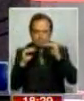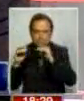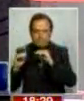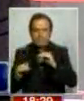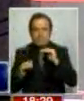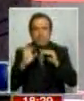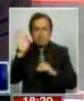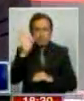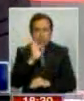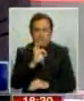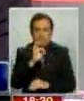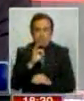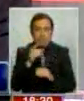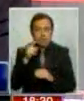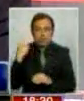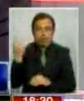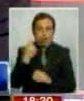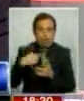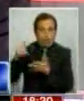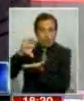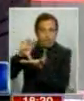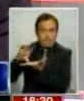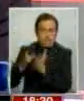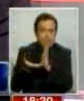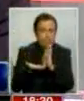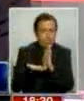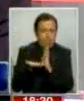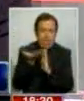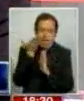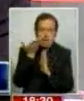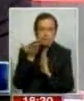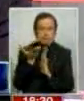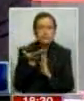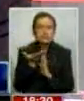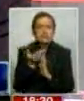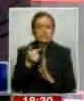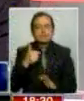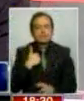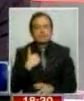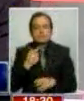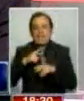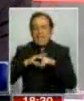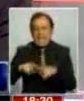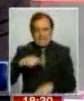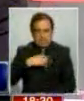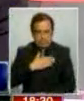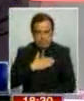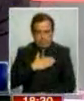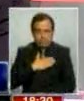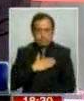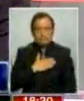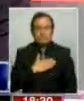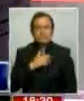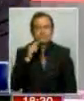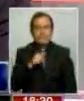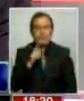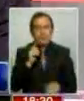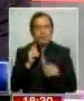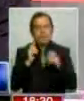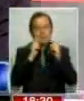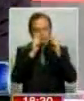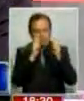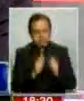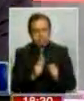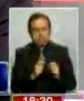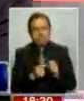los porcentajes eran bastante más, mucho más importante. Y lo que nosotros hemos hecho hoy día, y también en campaña, hemos